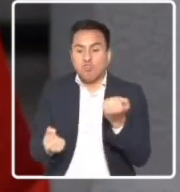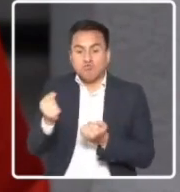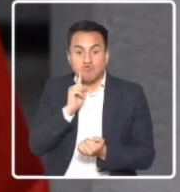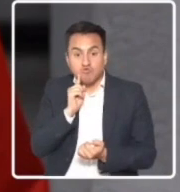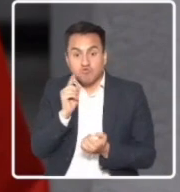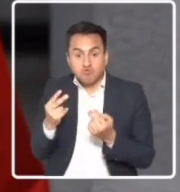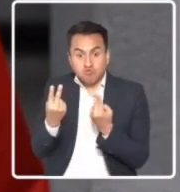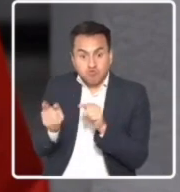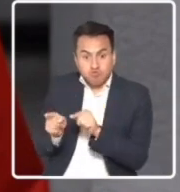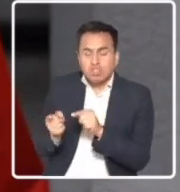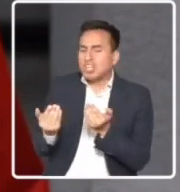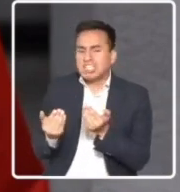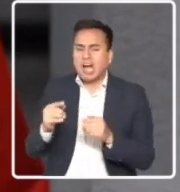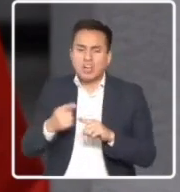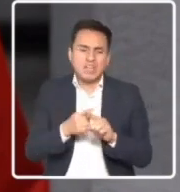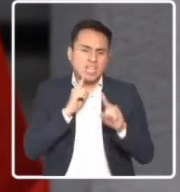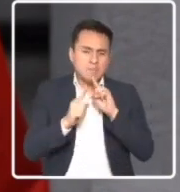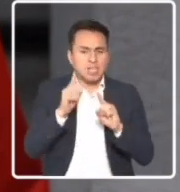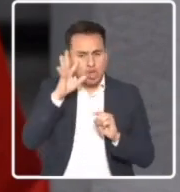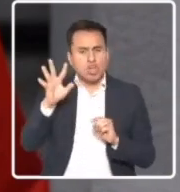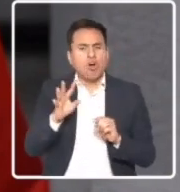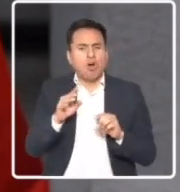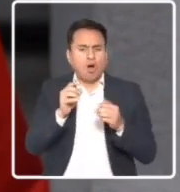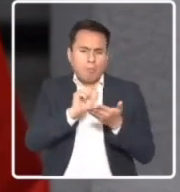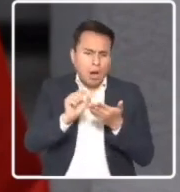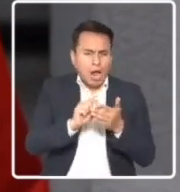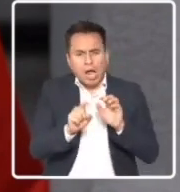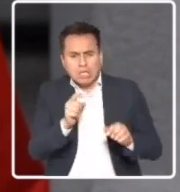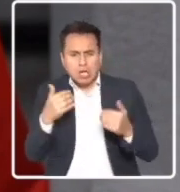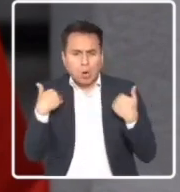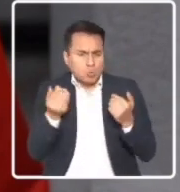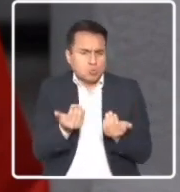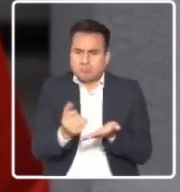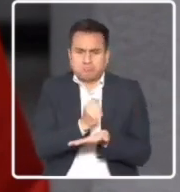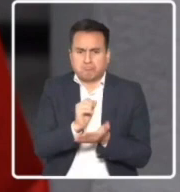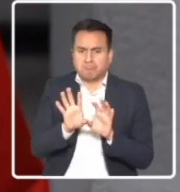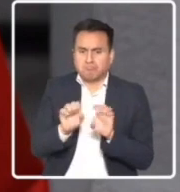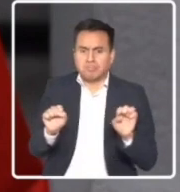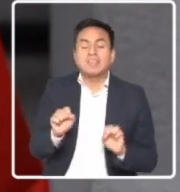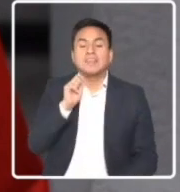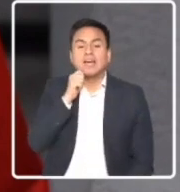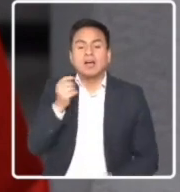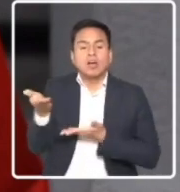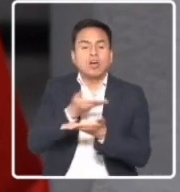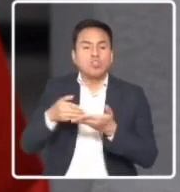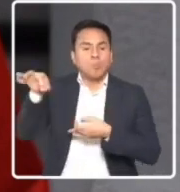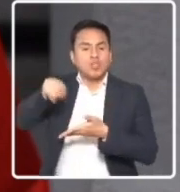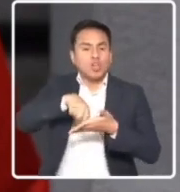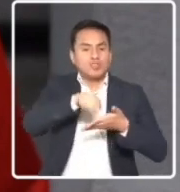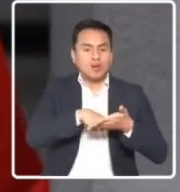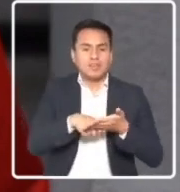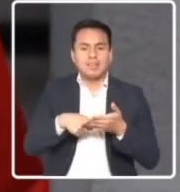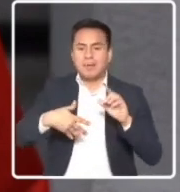vigentes, quienes no van a necesitar realizar los exámenes teórico-prácticos para su obtención. Y además firmamos documentos de colaboración en materias que son